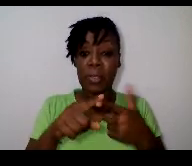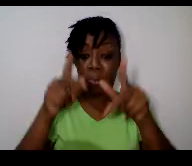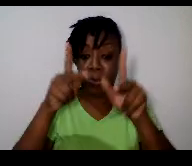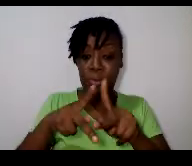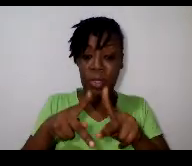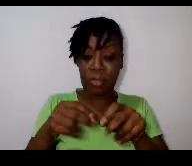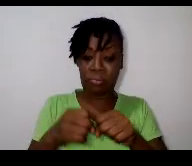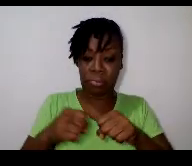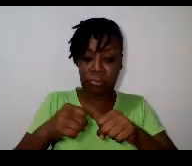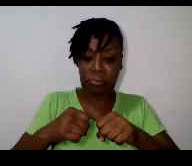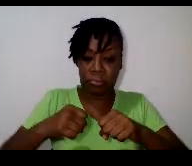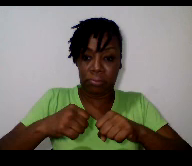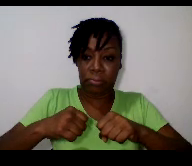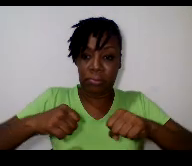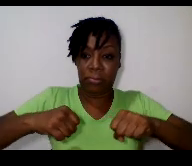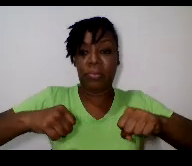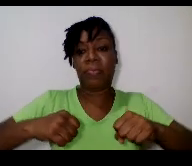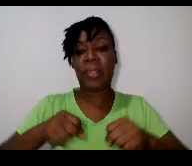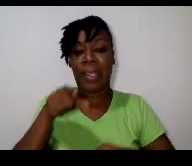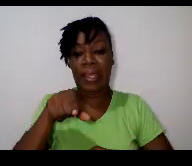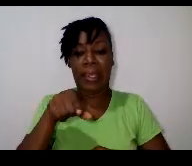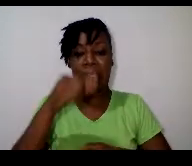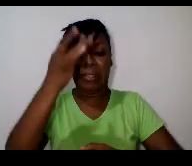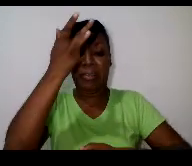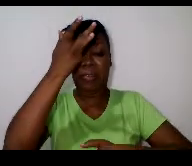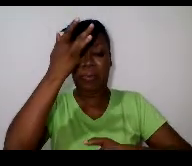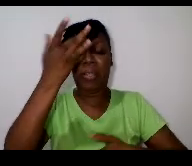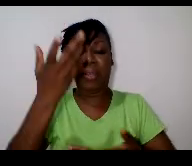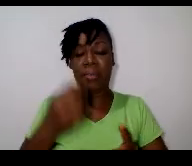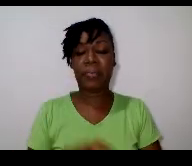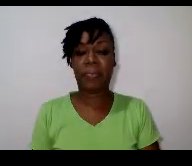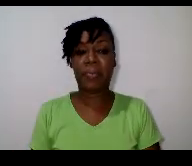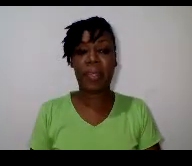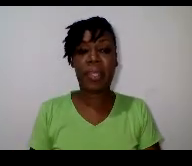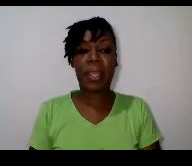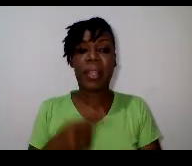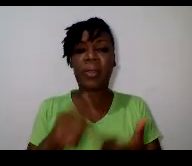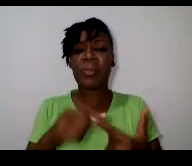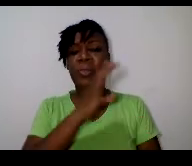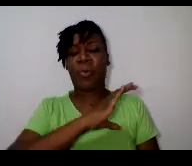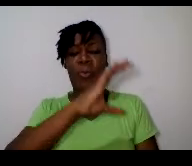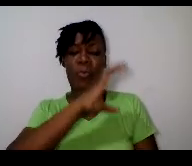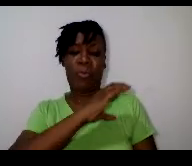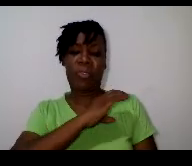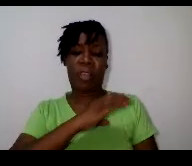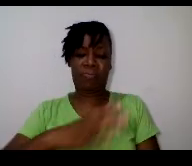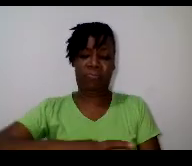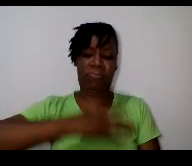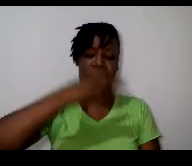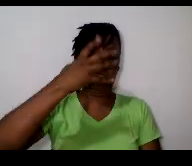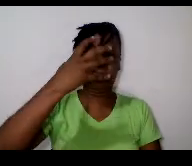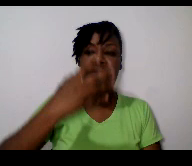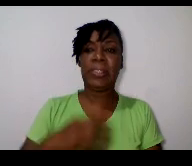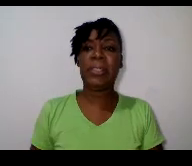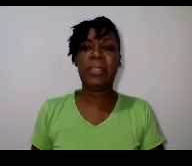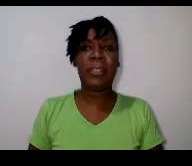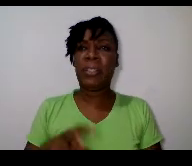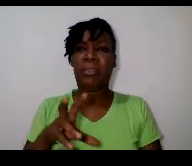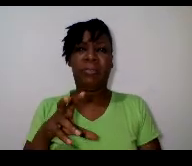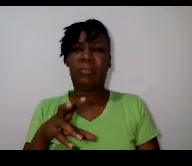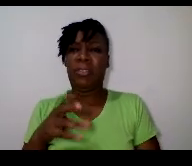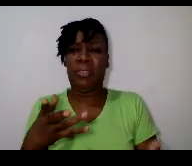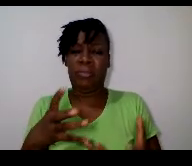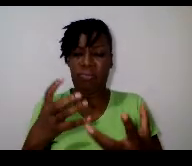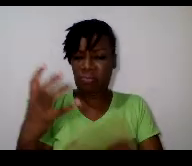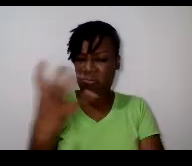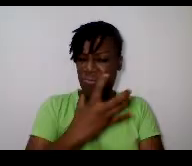todo lo que tiene que ver con obesidad. Entonces, conductas más irritables, conductas menos tolerables, más agresivas y,